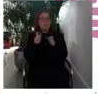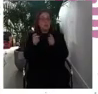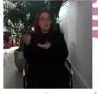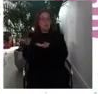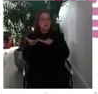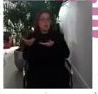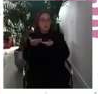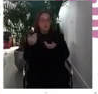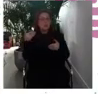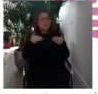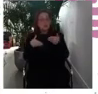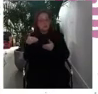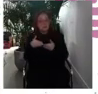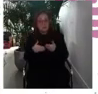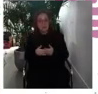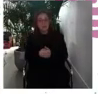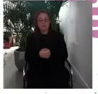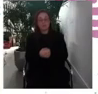a participar.